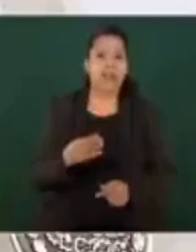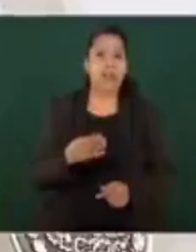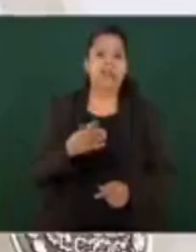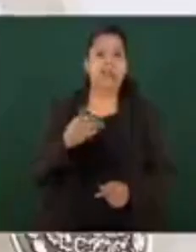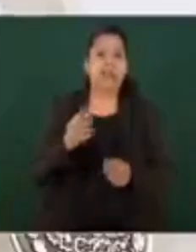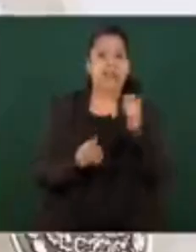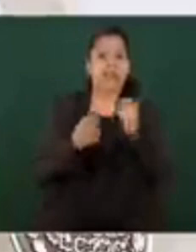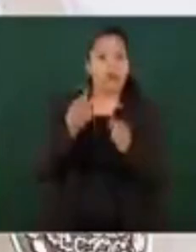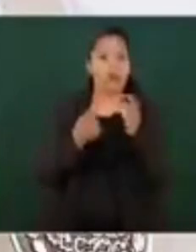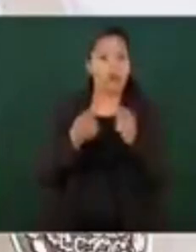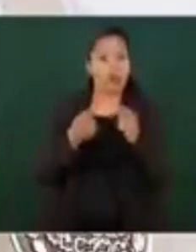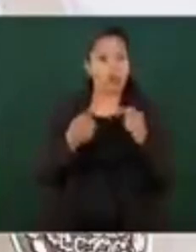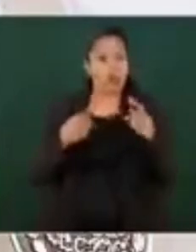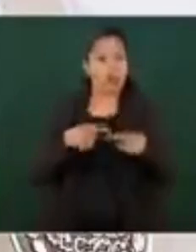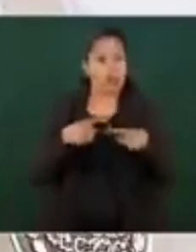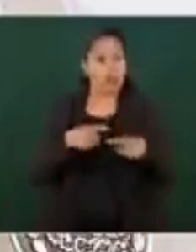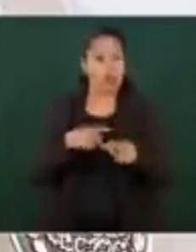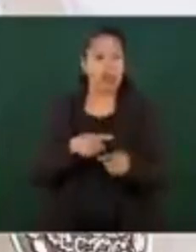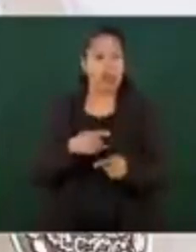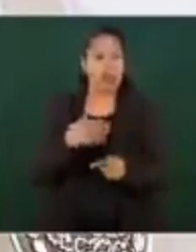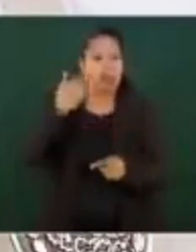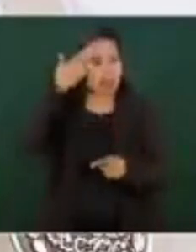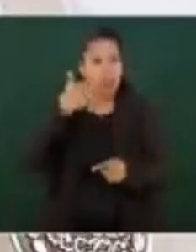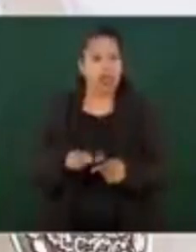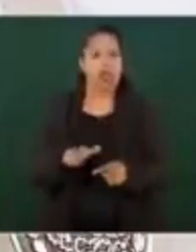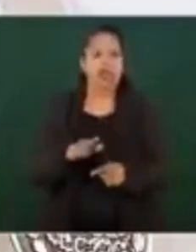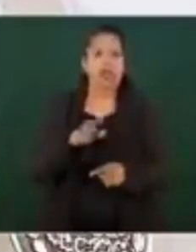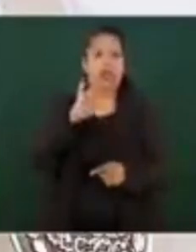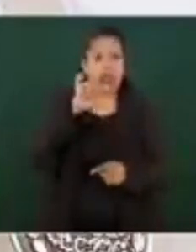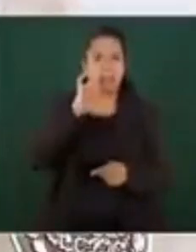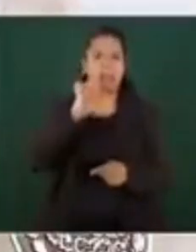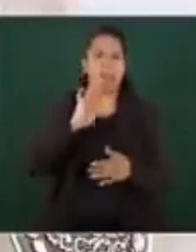actúan en forma consecuente.